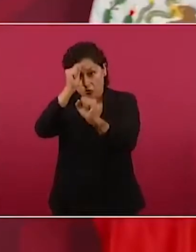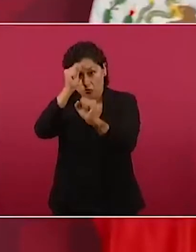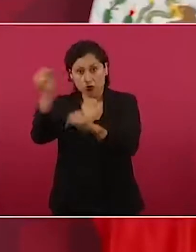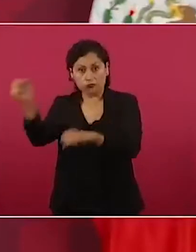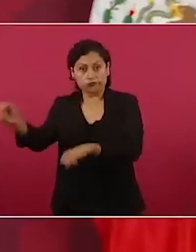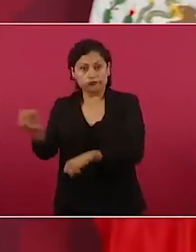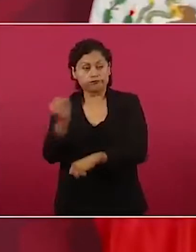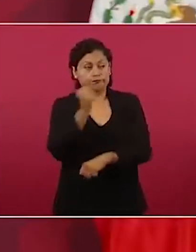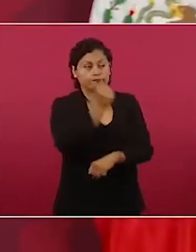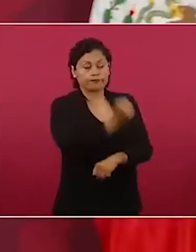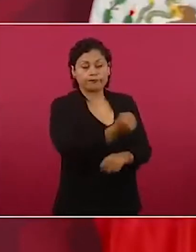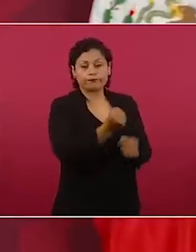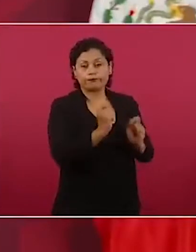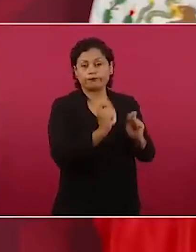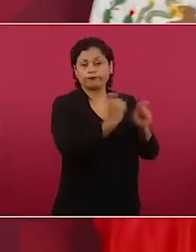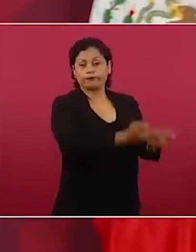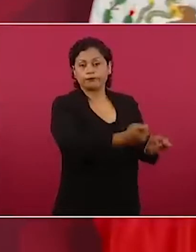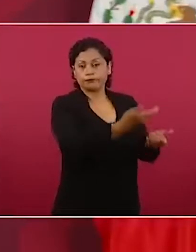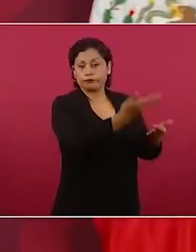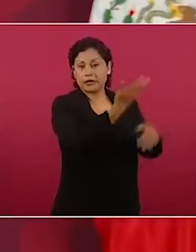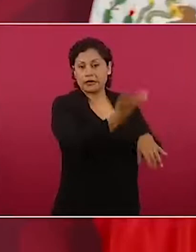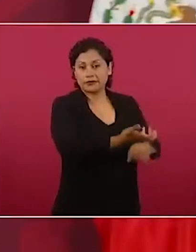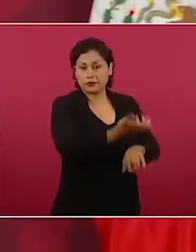de eeuu condenarlo